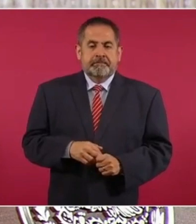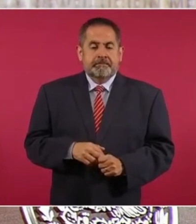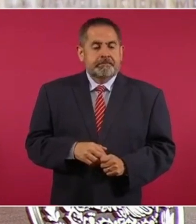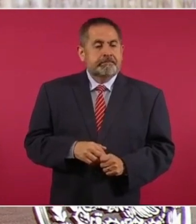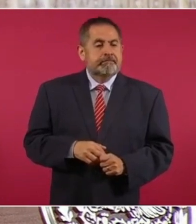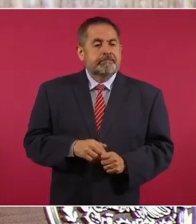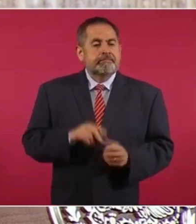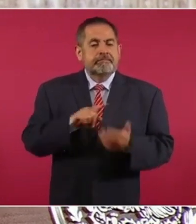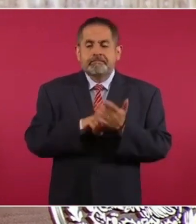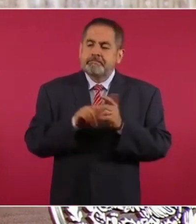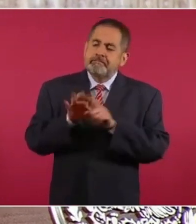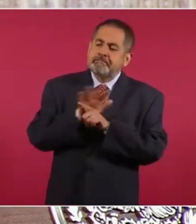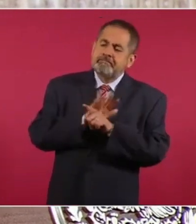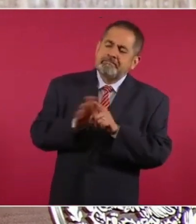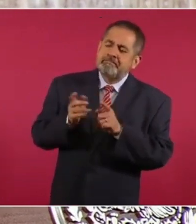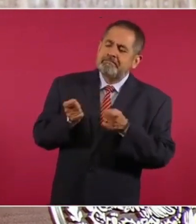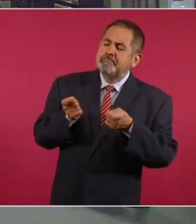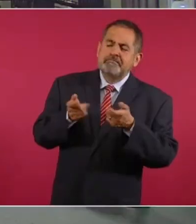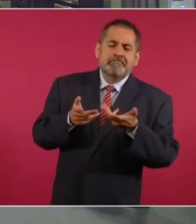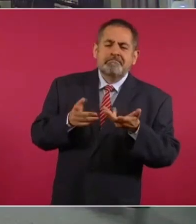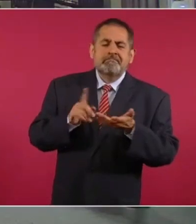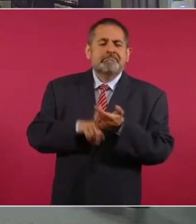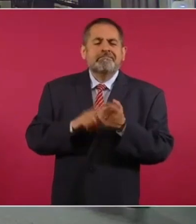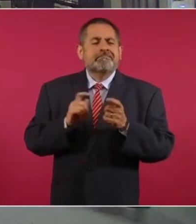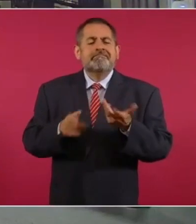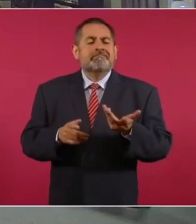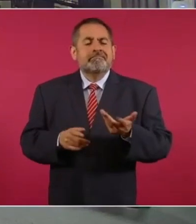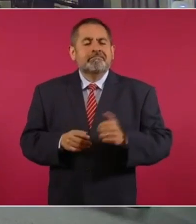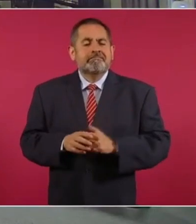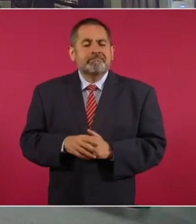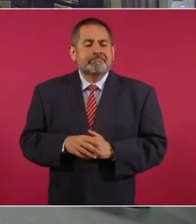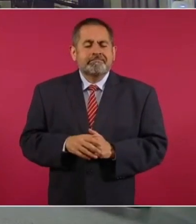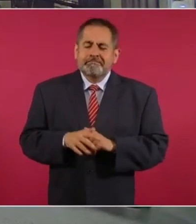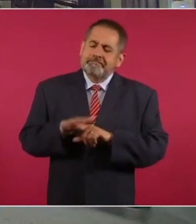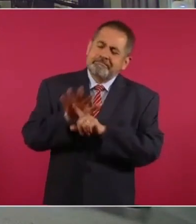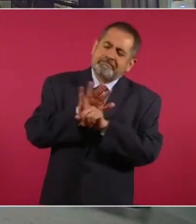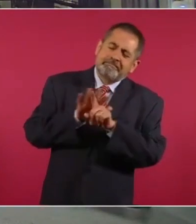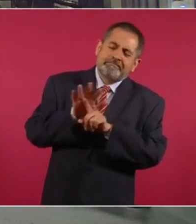Maniqueísmo, pues es el ver las cosas